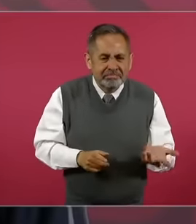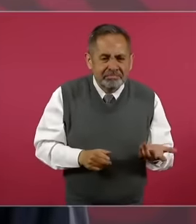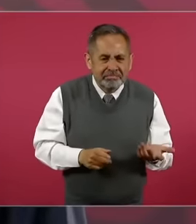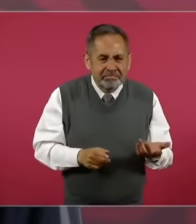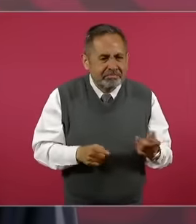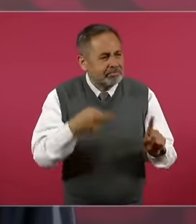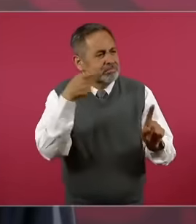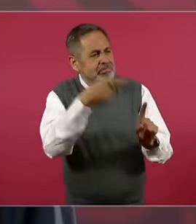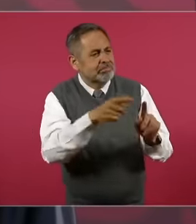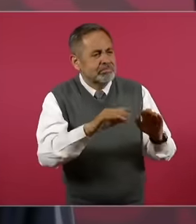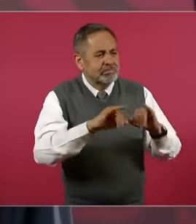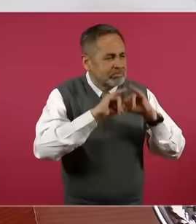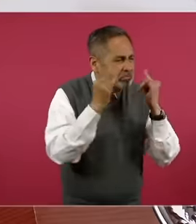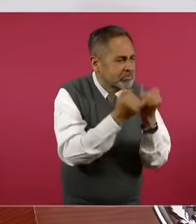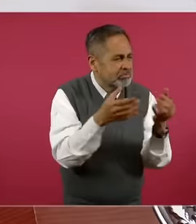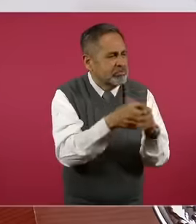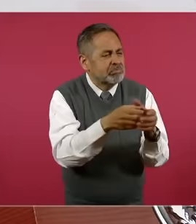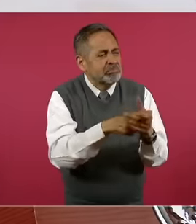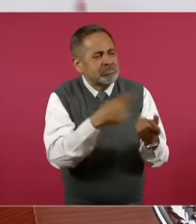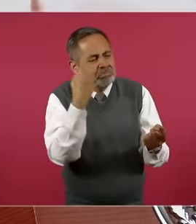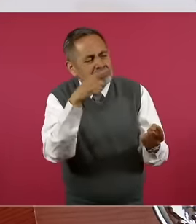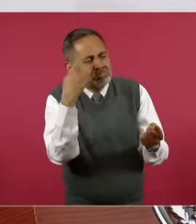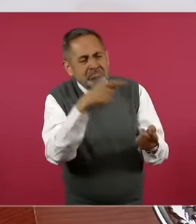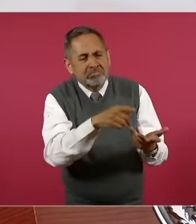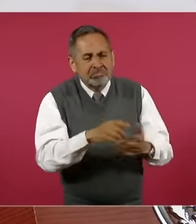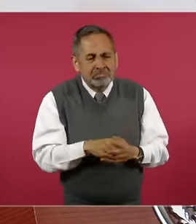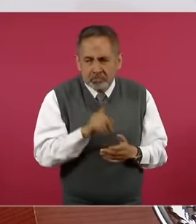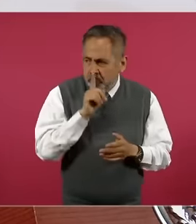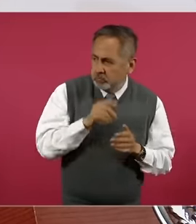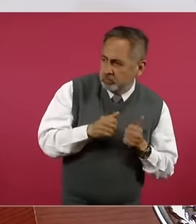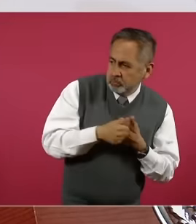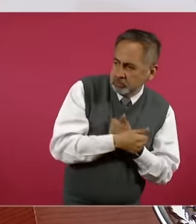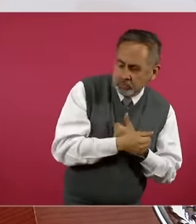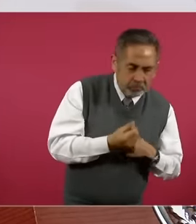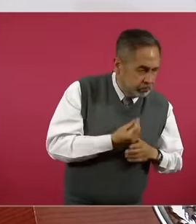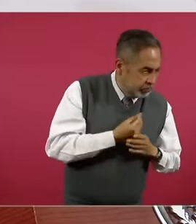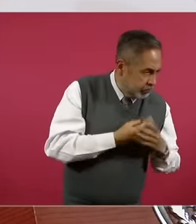con qué propósito, todo en lo oscurito.